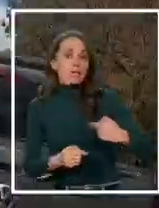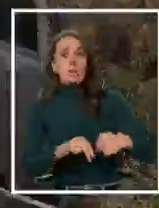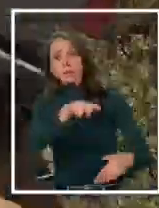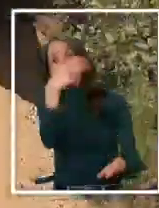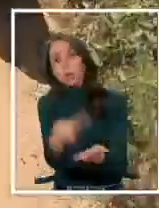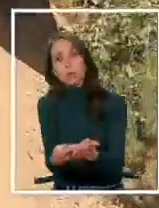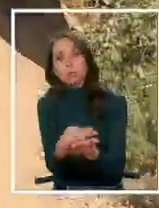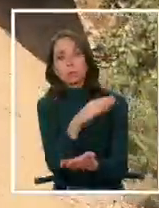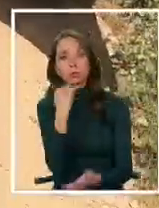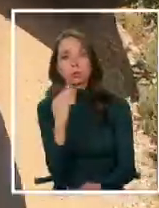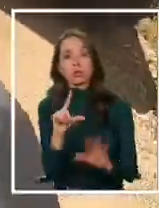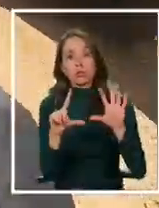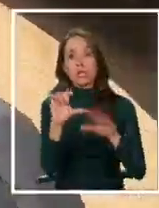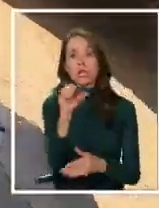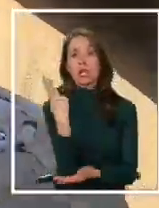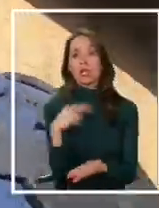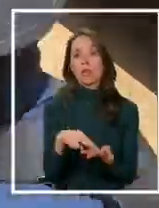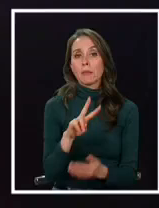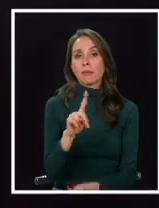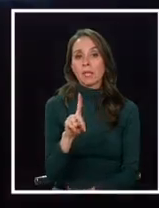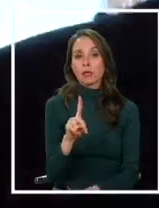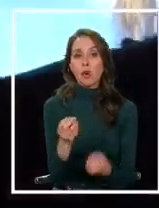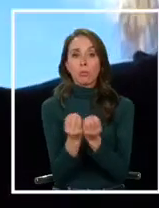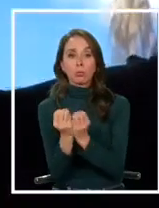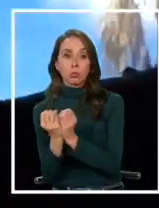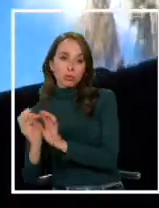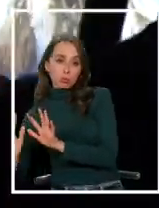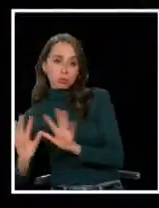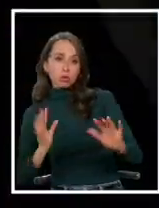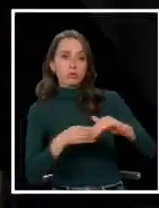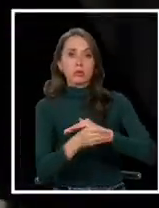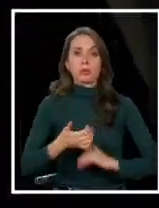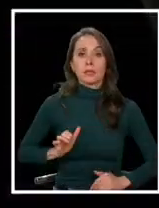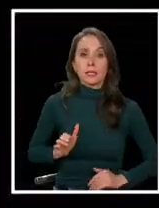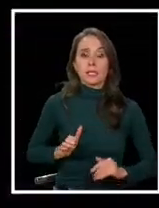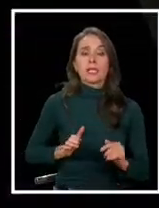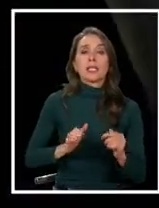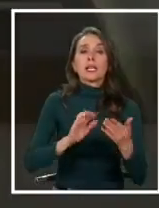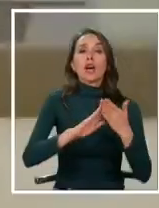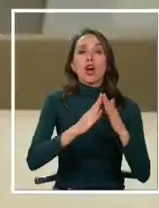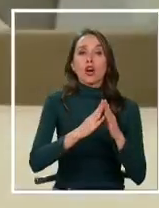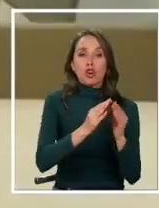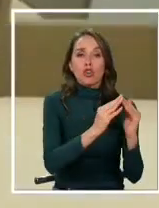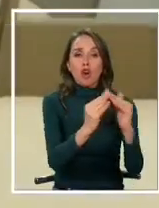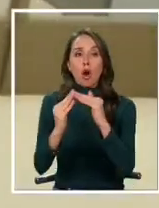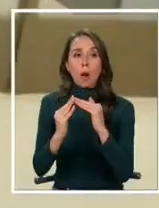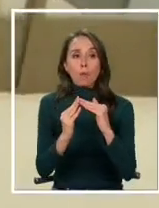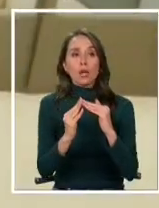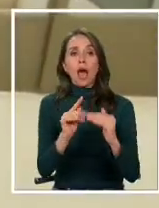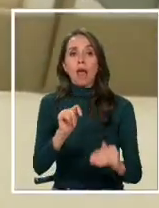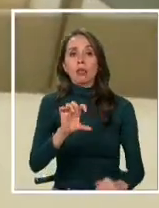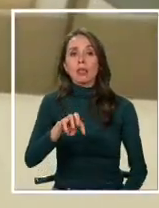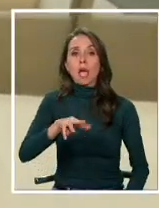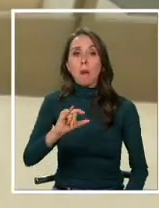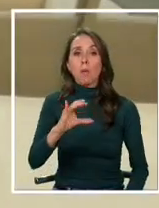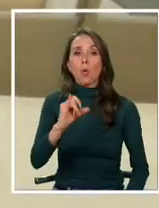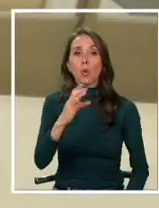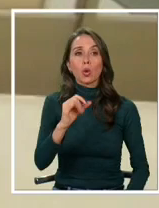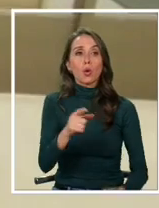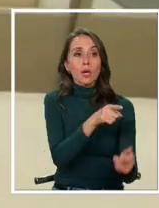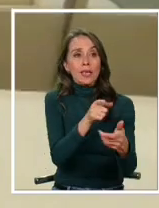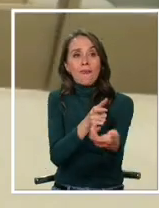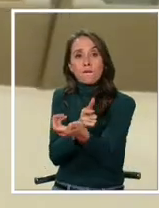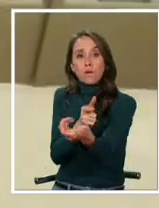7 de enero del 2021 en el masivo allanamiento a las comunidades de temucuicui balazo percut con un fusil